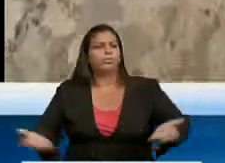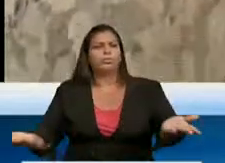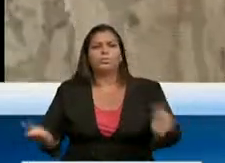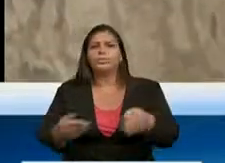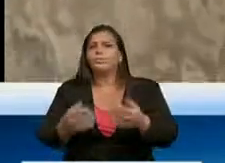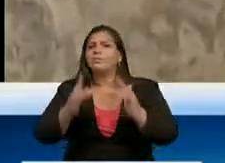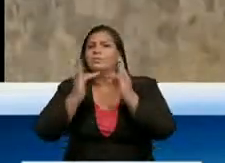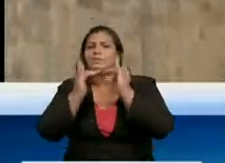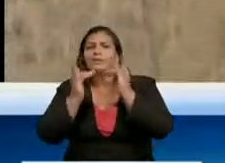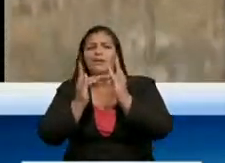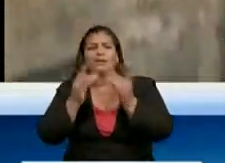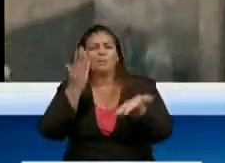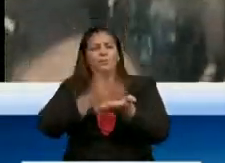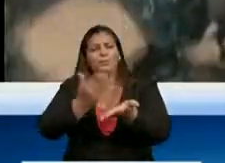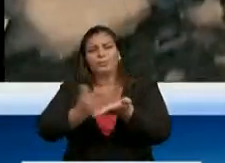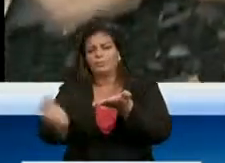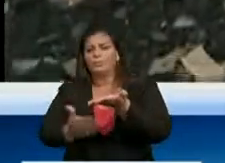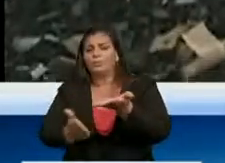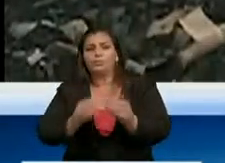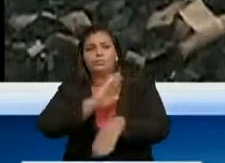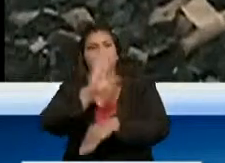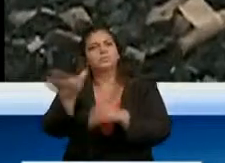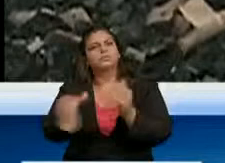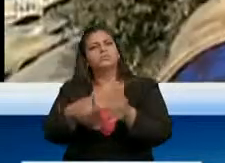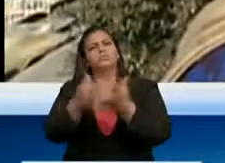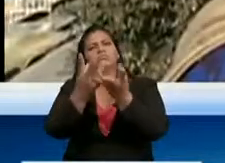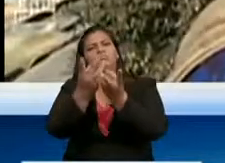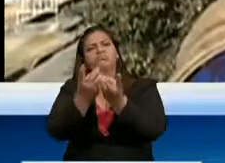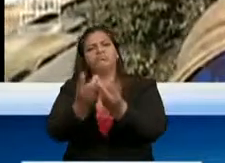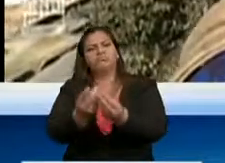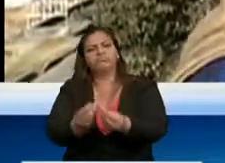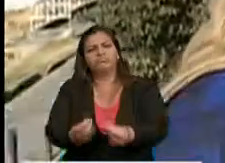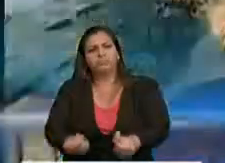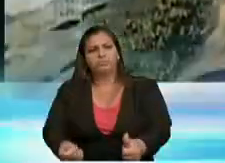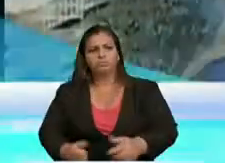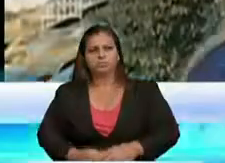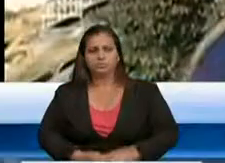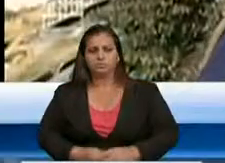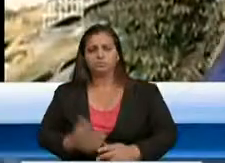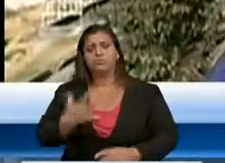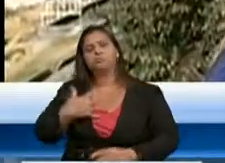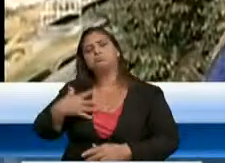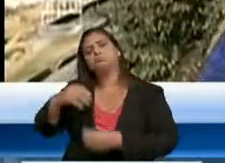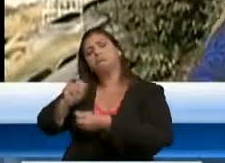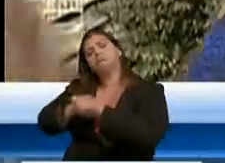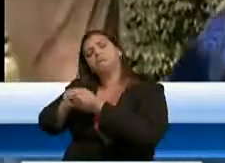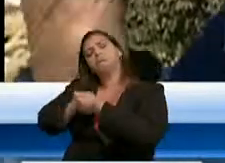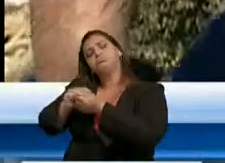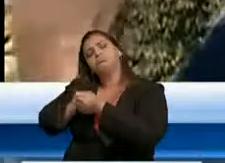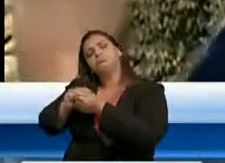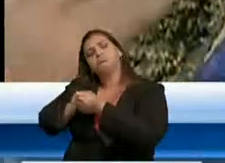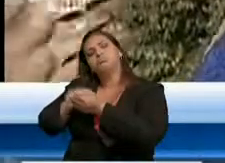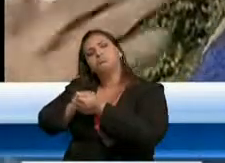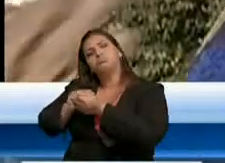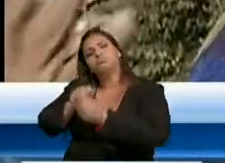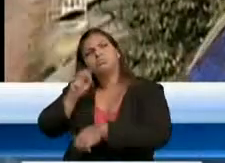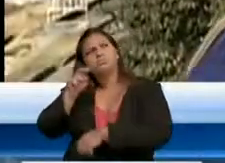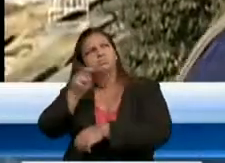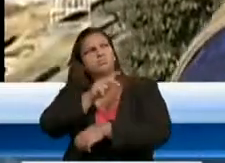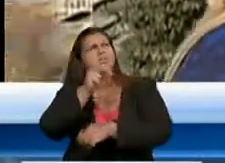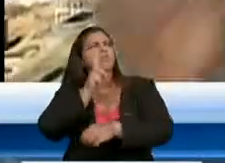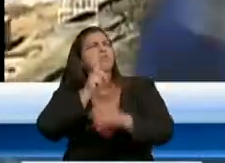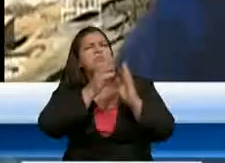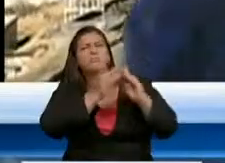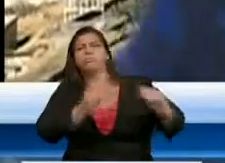decir, todo dentro de la casa quedó reducido a escombros. Que estoy levantando, además viene una oscuridad